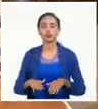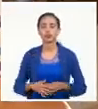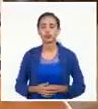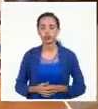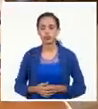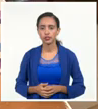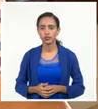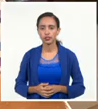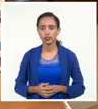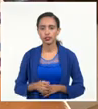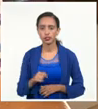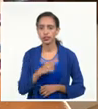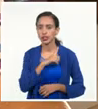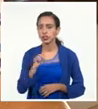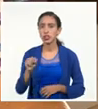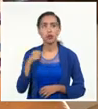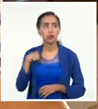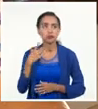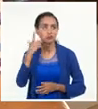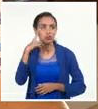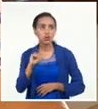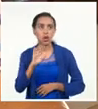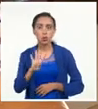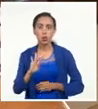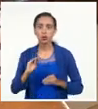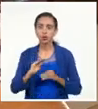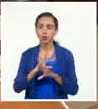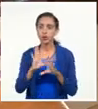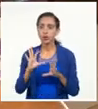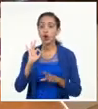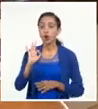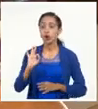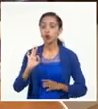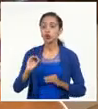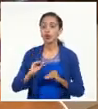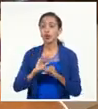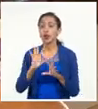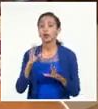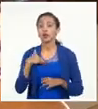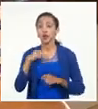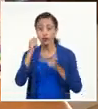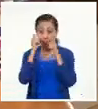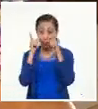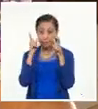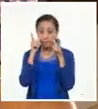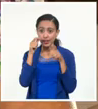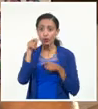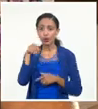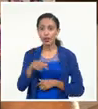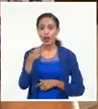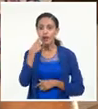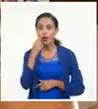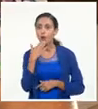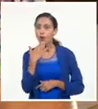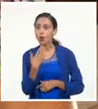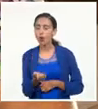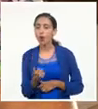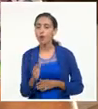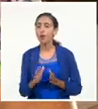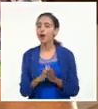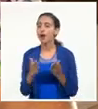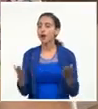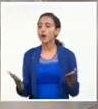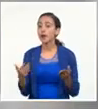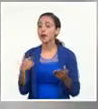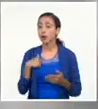iba de ahí a las, que se iba a las 4 de la mañana y a las 8 de la mañana ya estaba despierto a ver cómo salió en Granma lo que